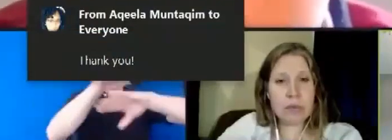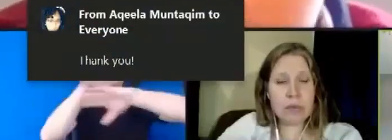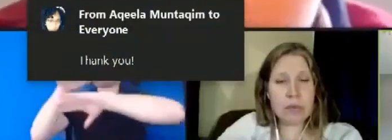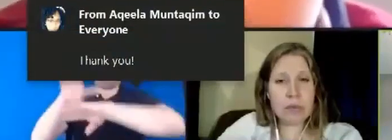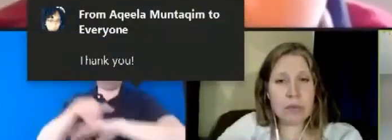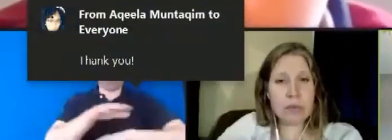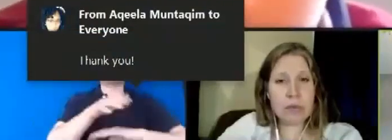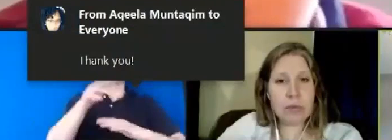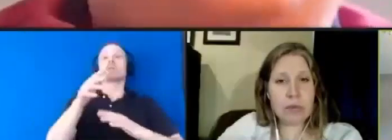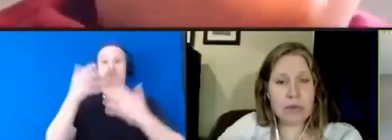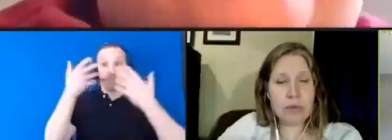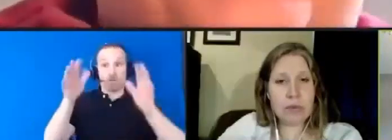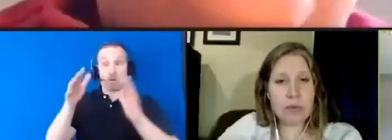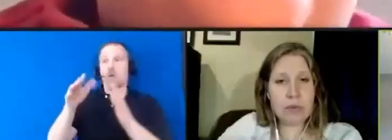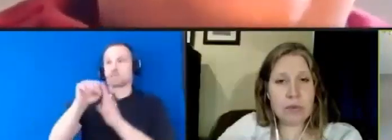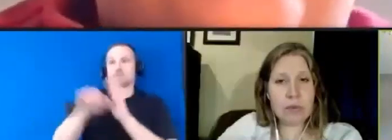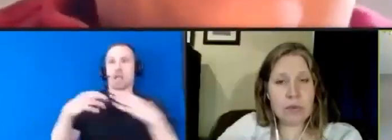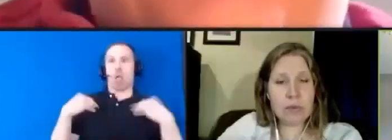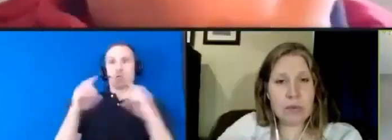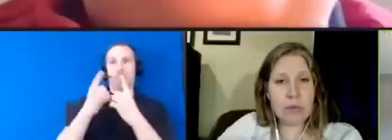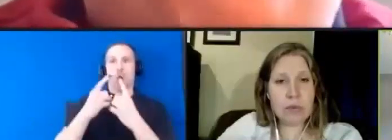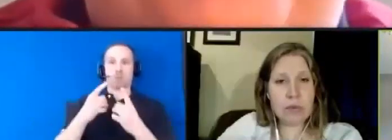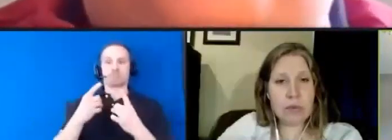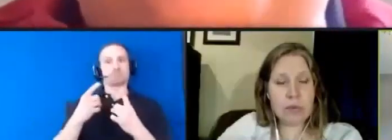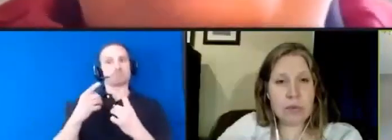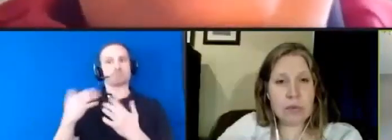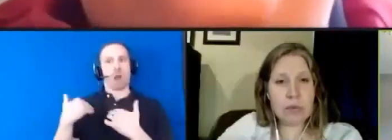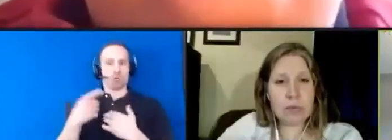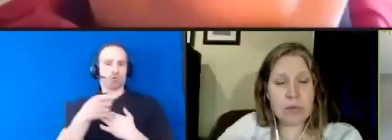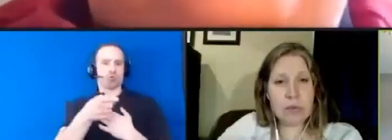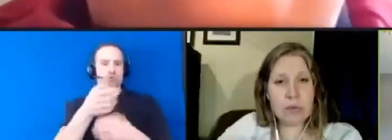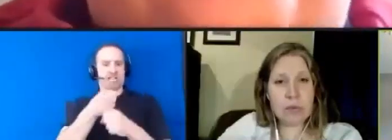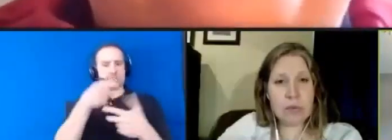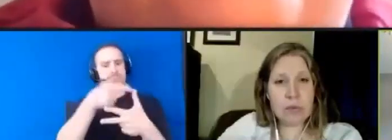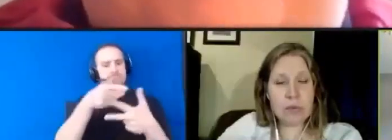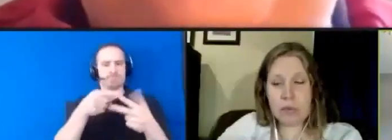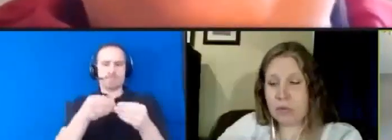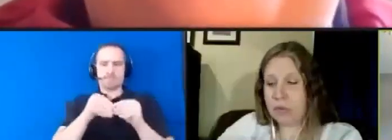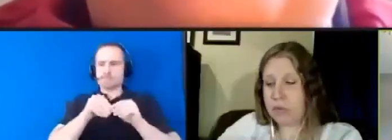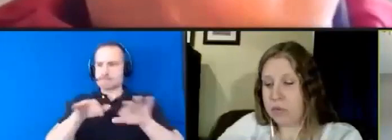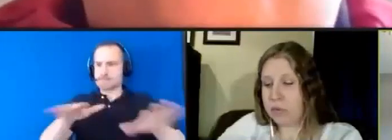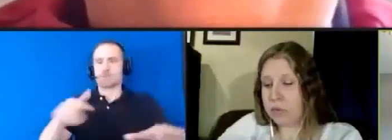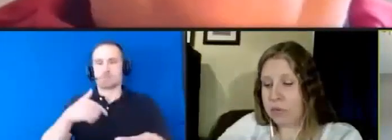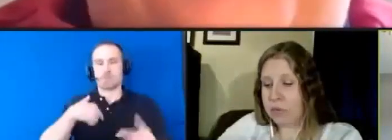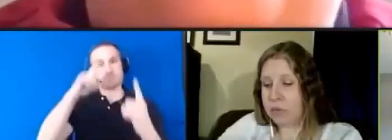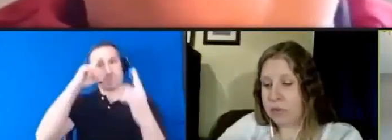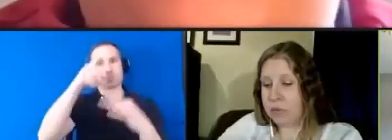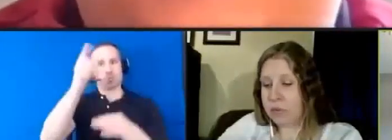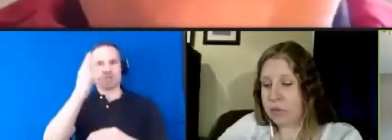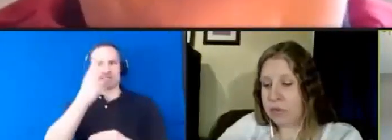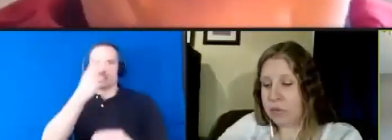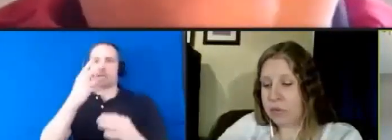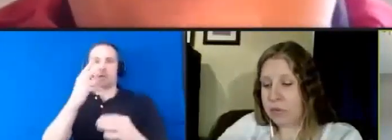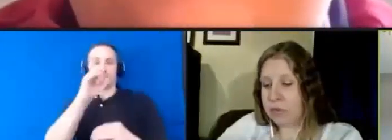control de qué va una se pueda yo recibir el gobierno federal es quien compra la vacuna y se le envía a